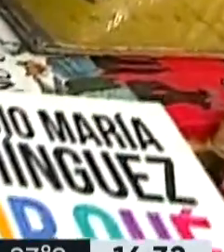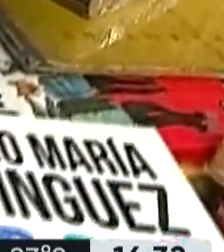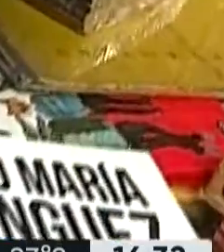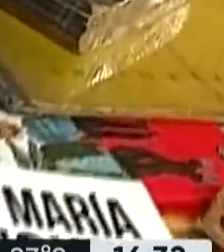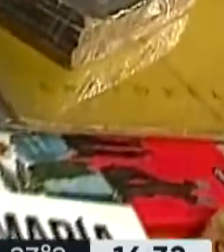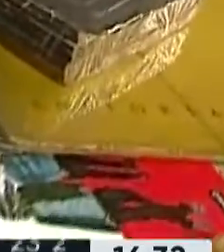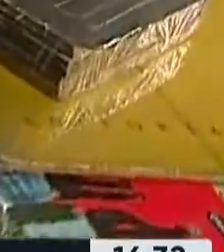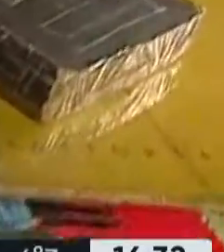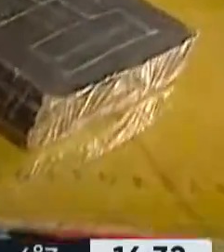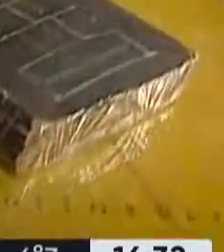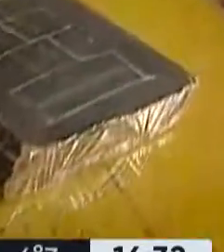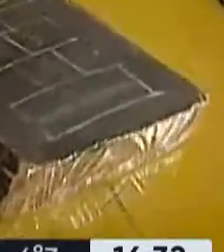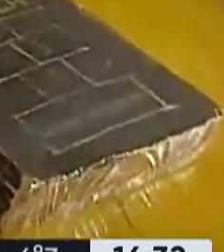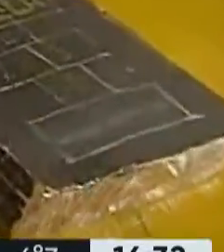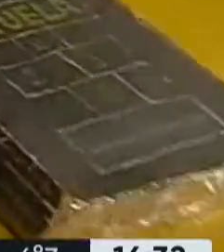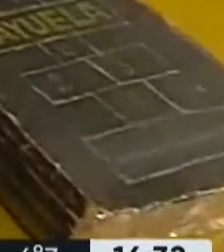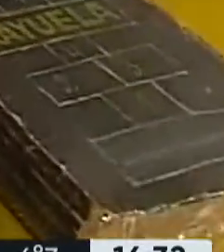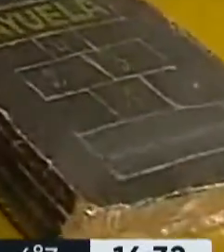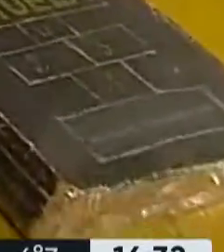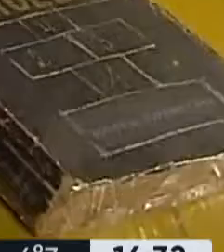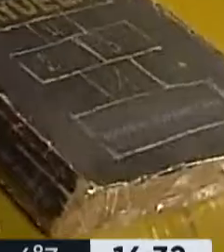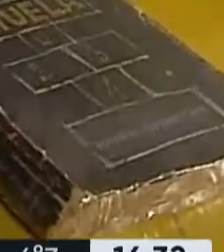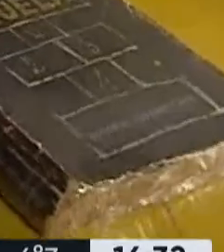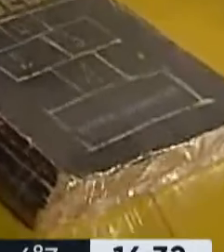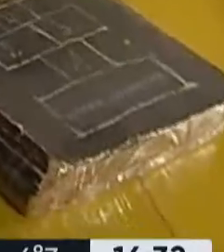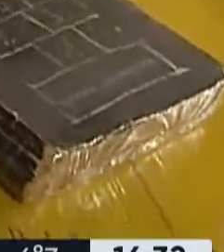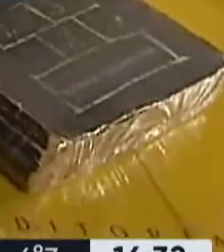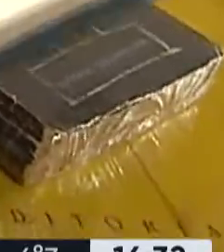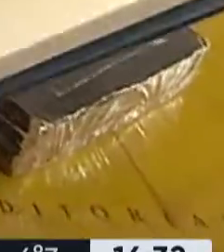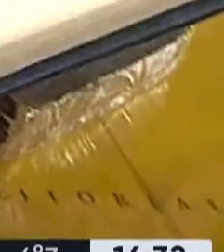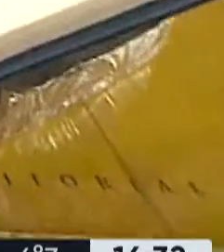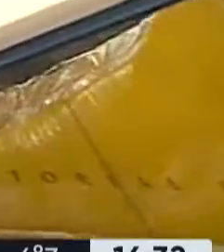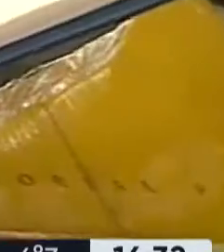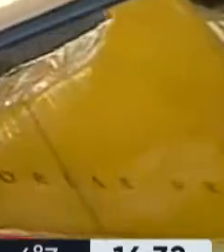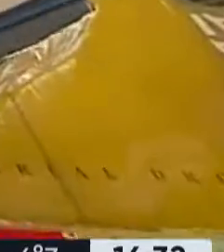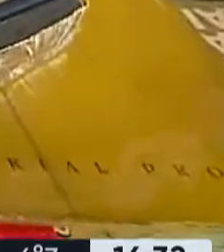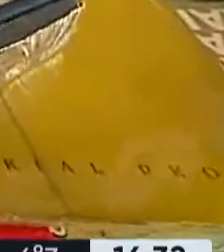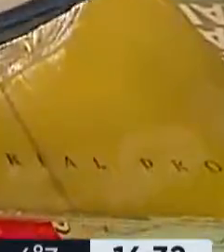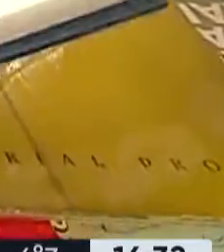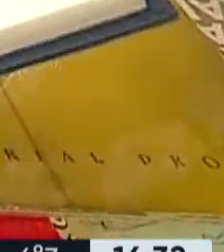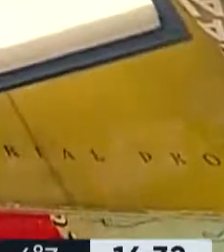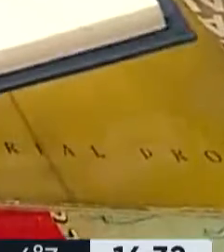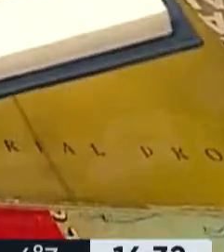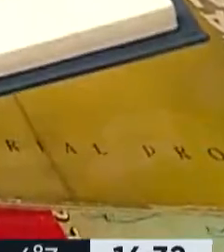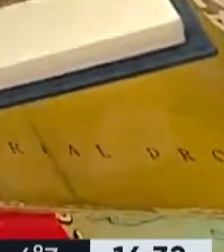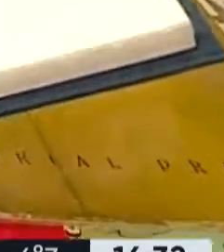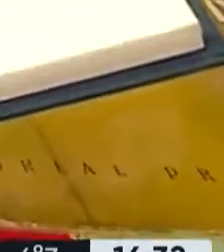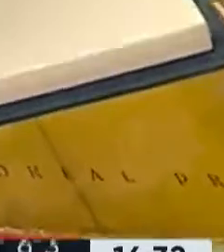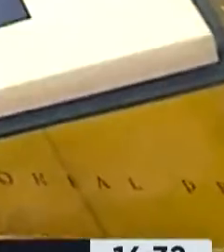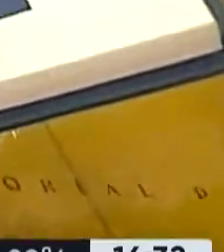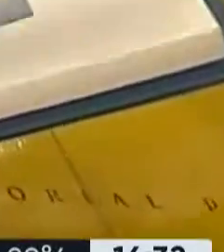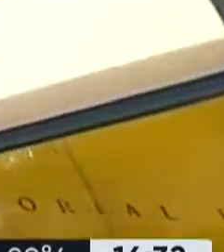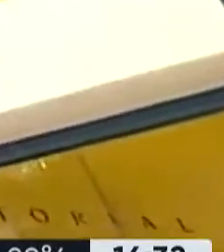del general San Martín. Todos los cuadros, todos los bronces, dibujos que se hicieron del